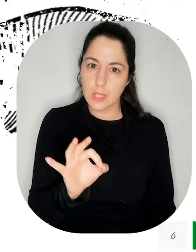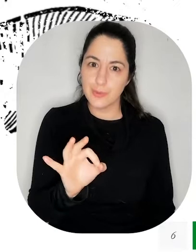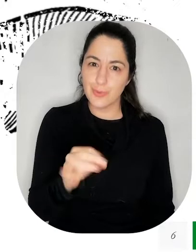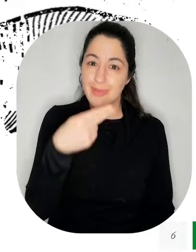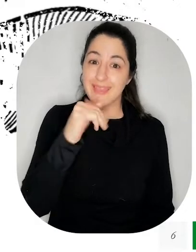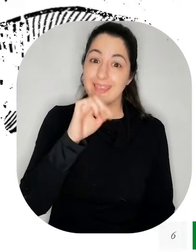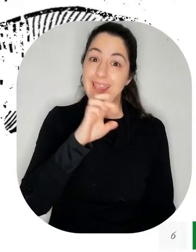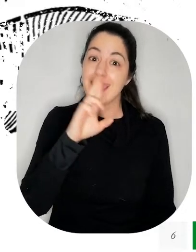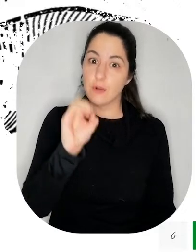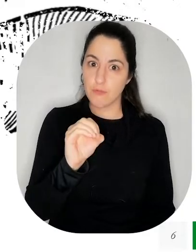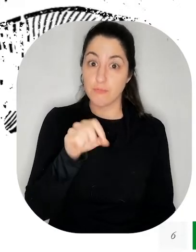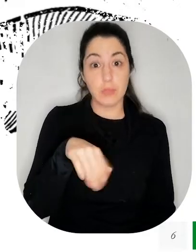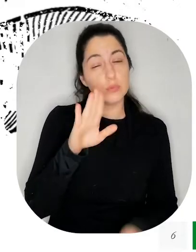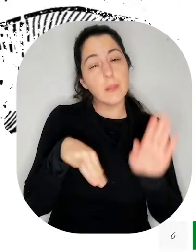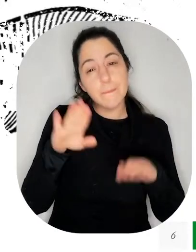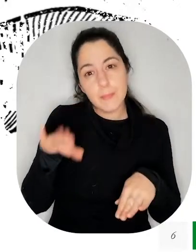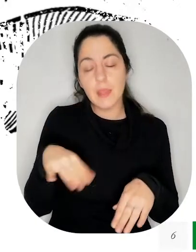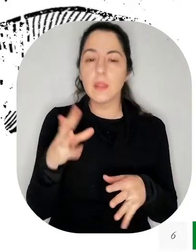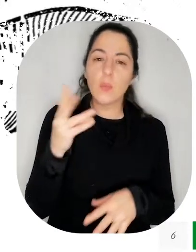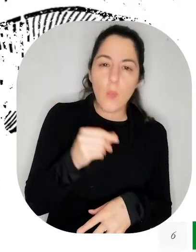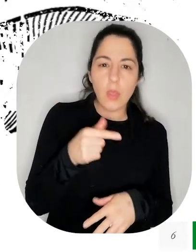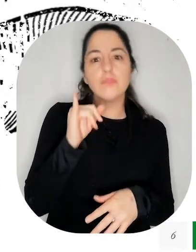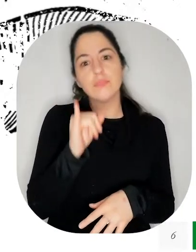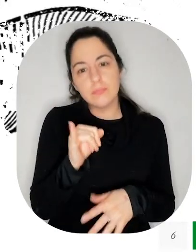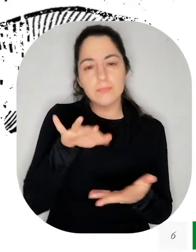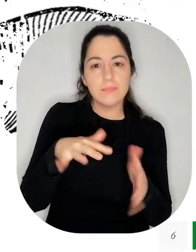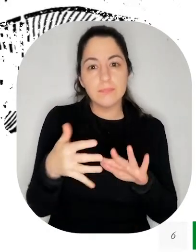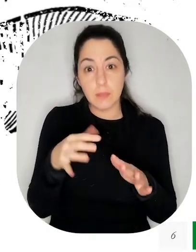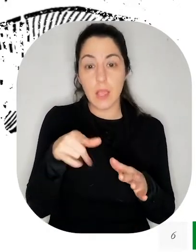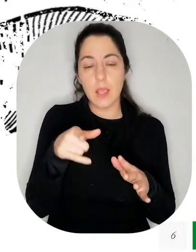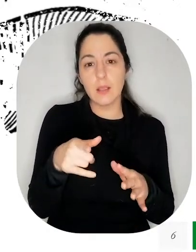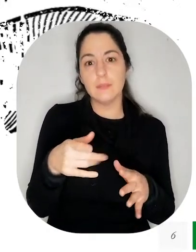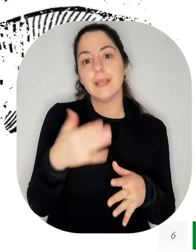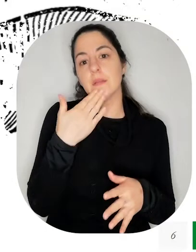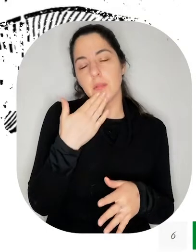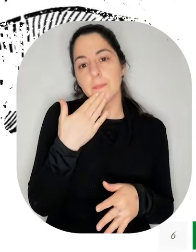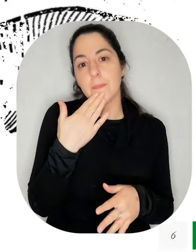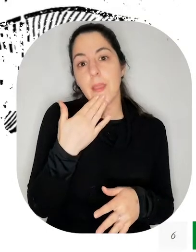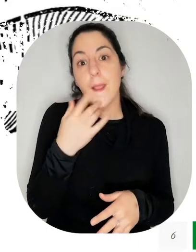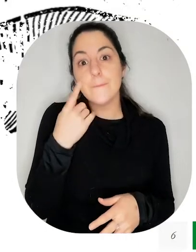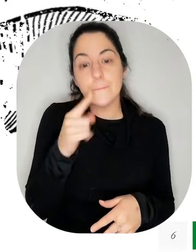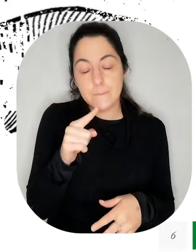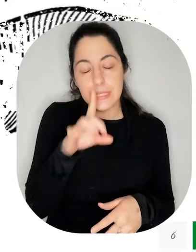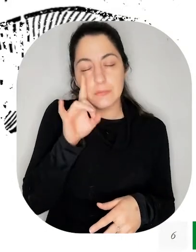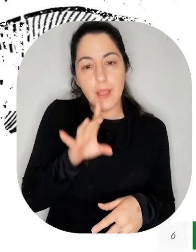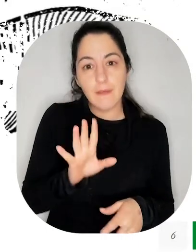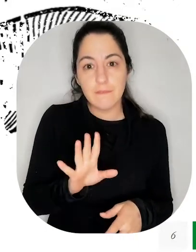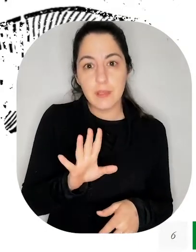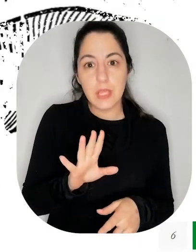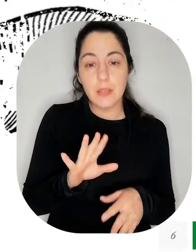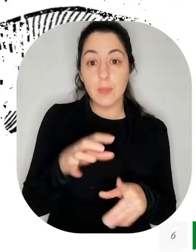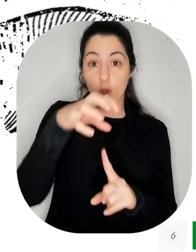71% de la necesidad diaria de hierro. Y esto depende de la cantidad que se consuma y de la concentración de hierro en el sustrato